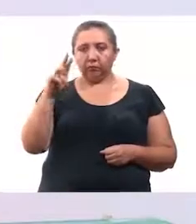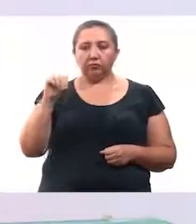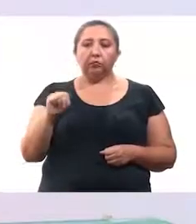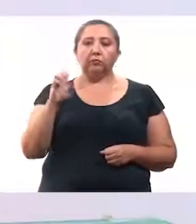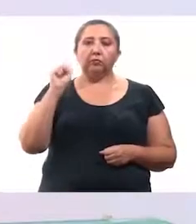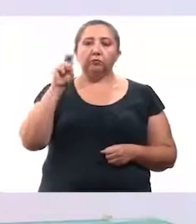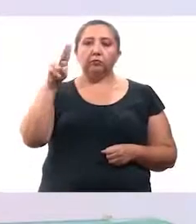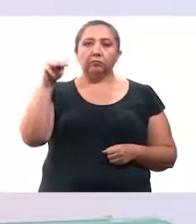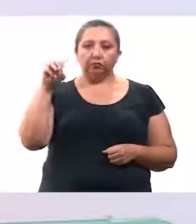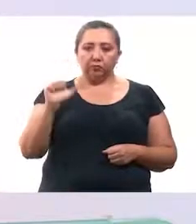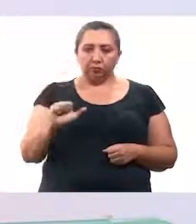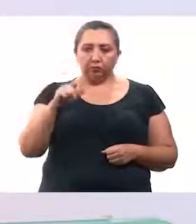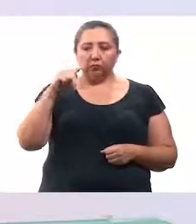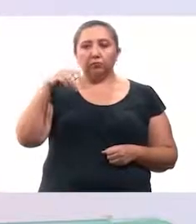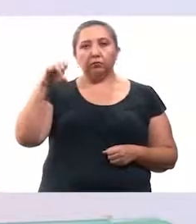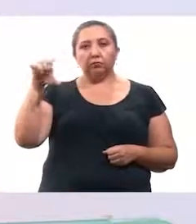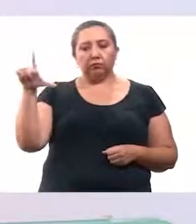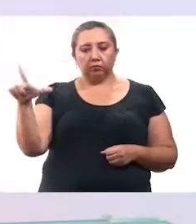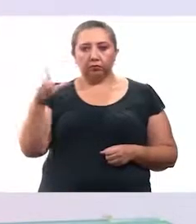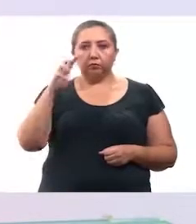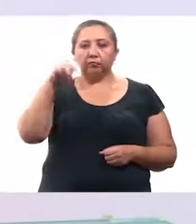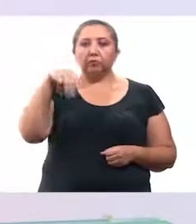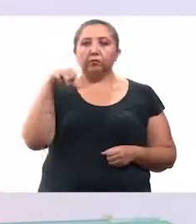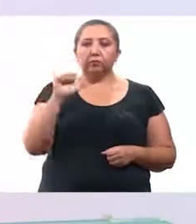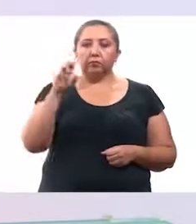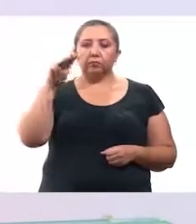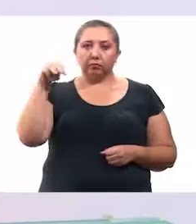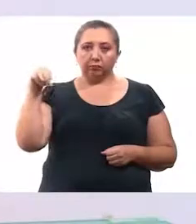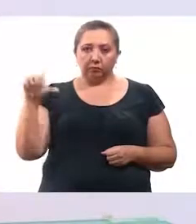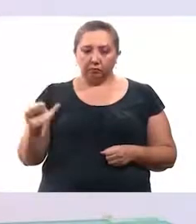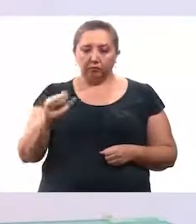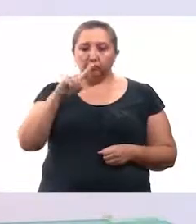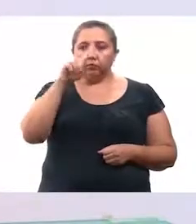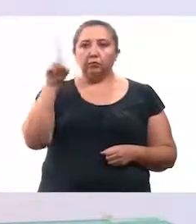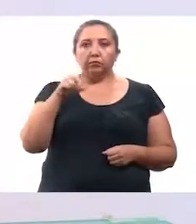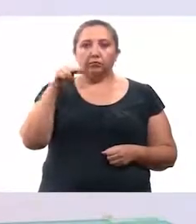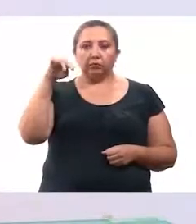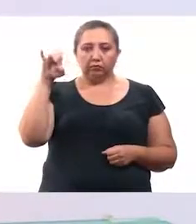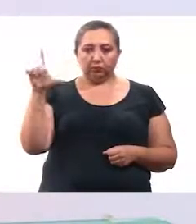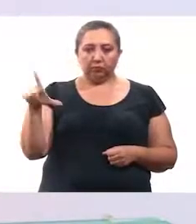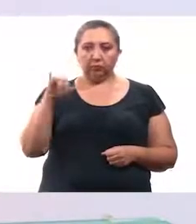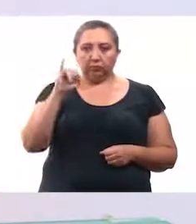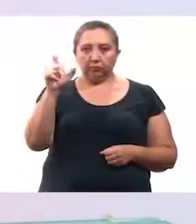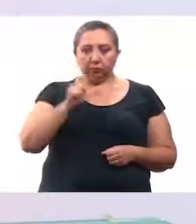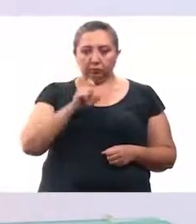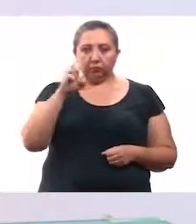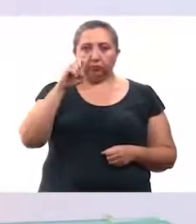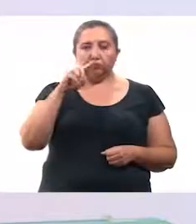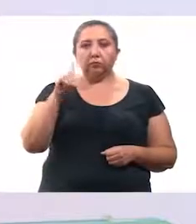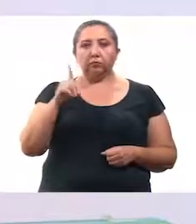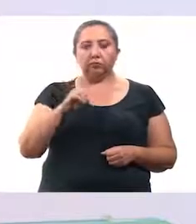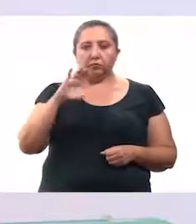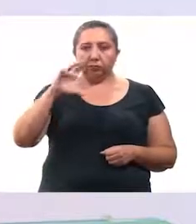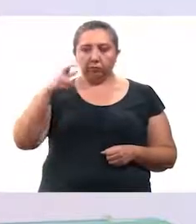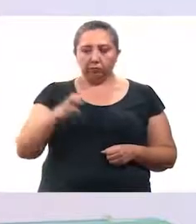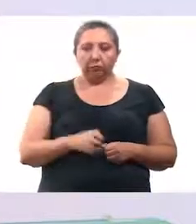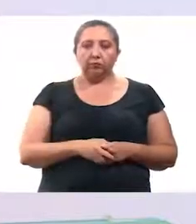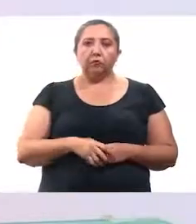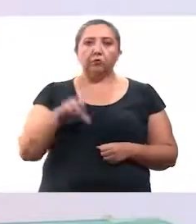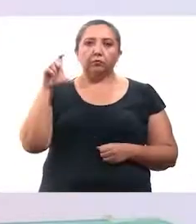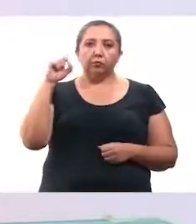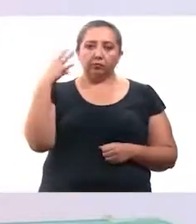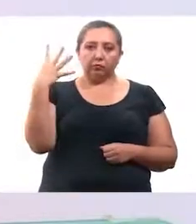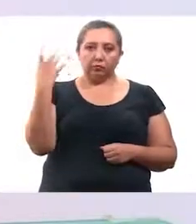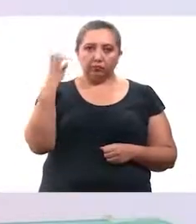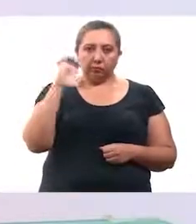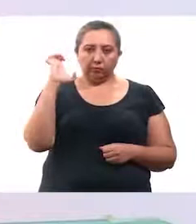Suma, Cahua, Tecale Venegas, Mama, Xochitl, Tzilán de Bravo, Ixil y Sinanché. El